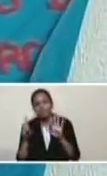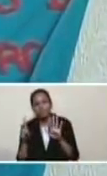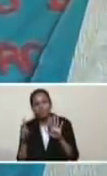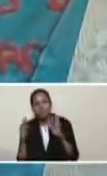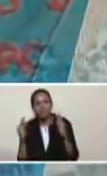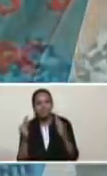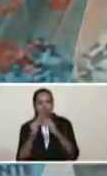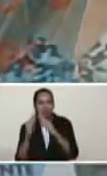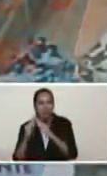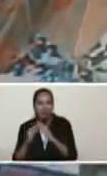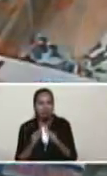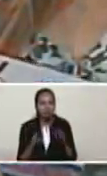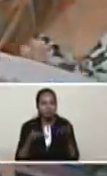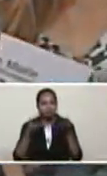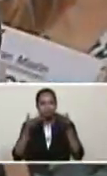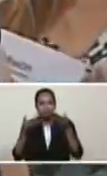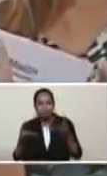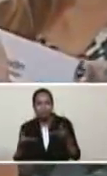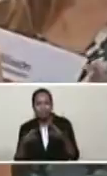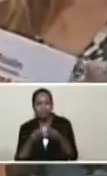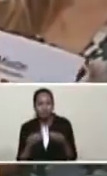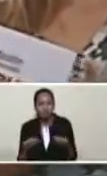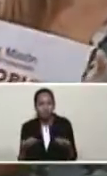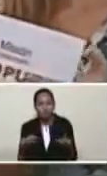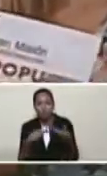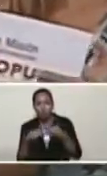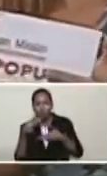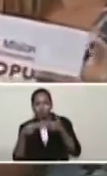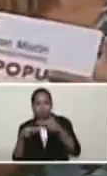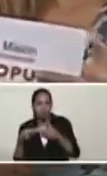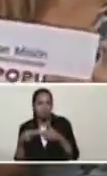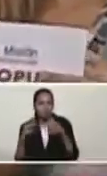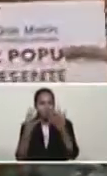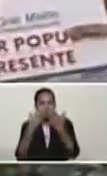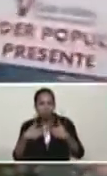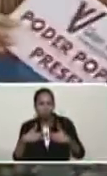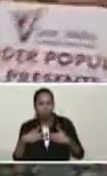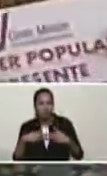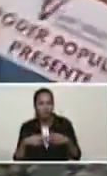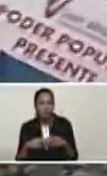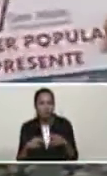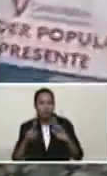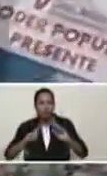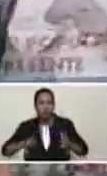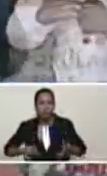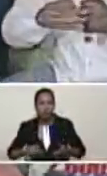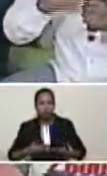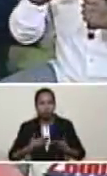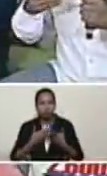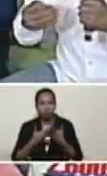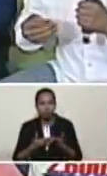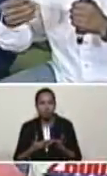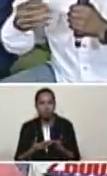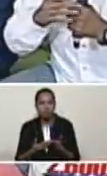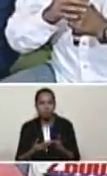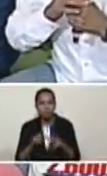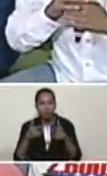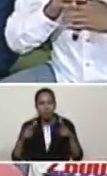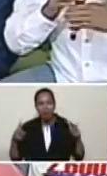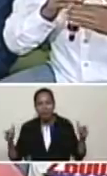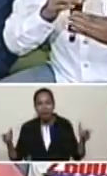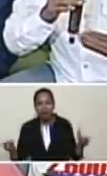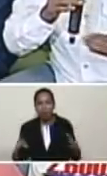viviendas que han requerido de un encadenamiento comercial, industrial y humano para que a lo largo de un año y